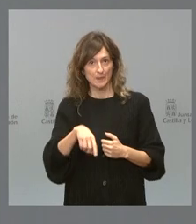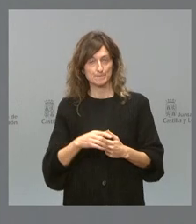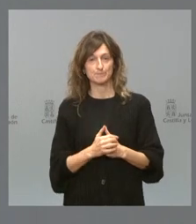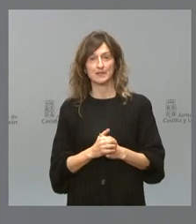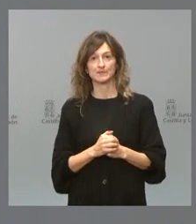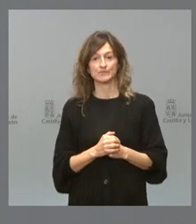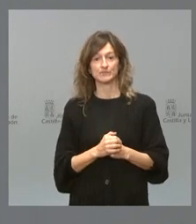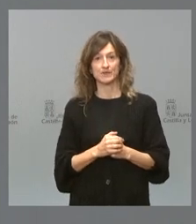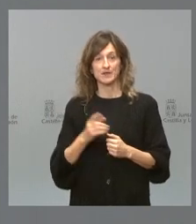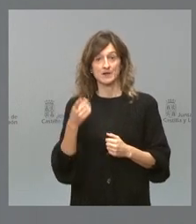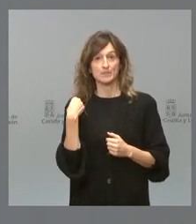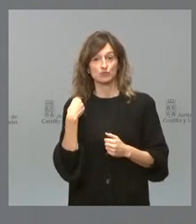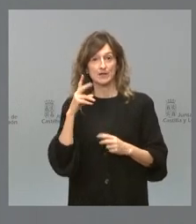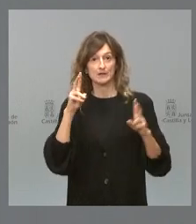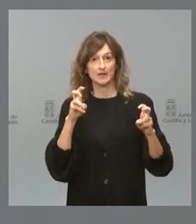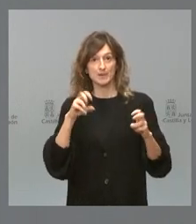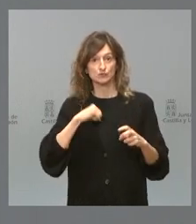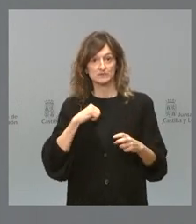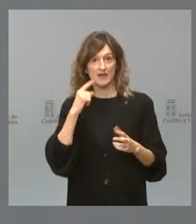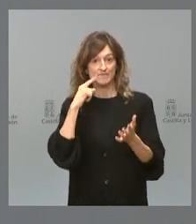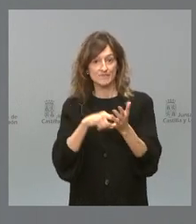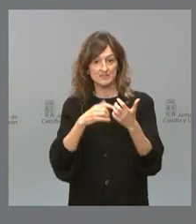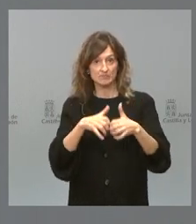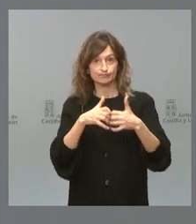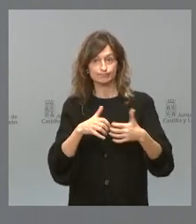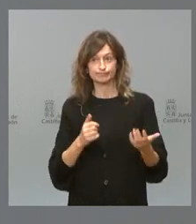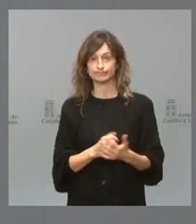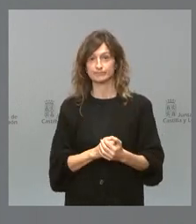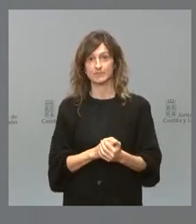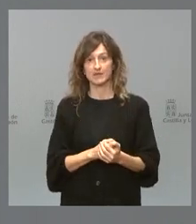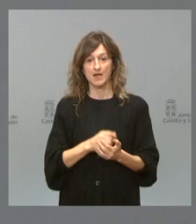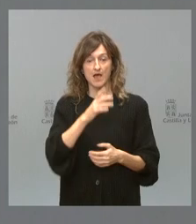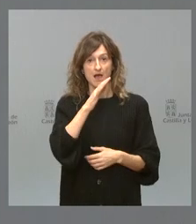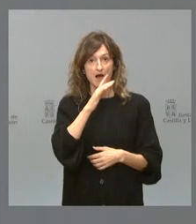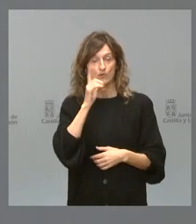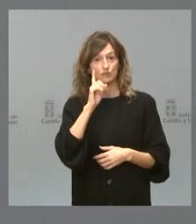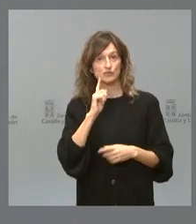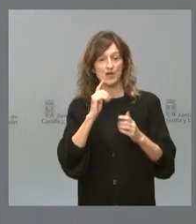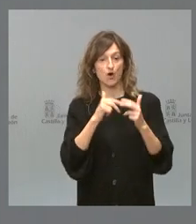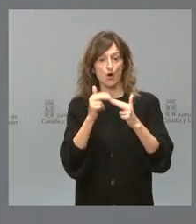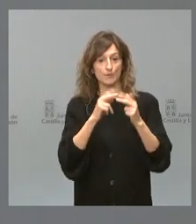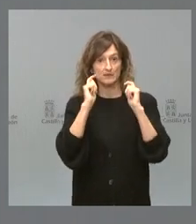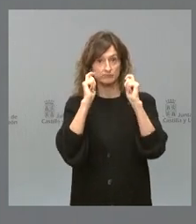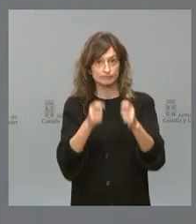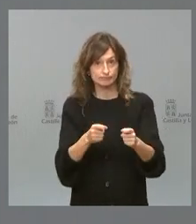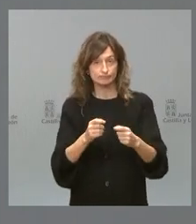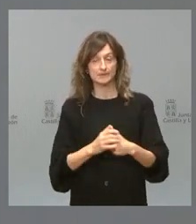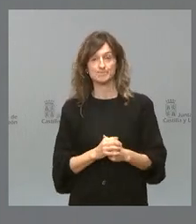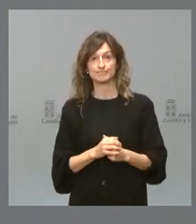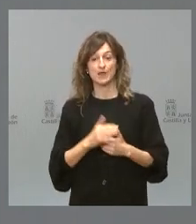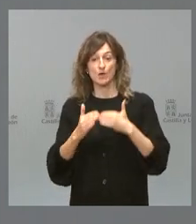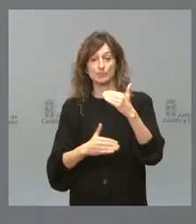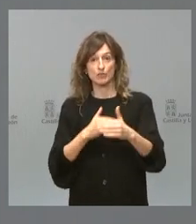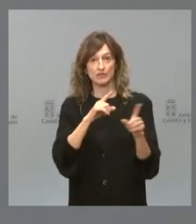sobre la fecha que usted planteaba pues lógicamente ahora lo que hacemos Es adjudicar estas obras el proceso